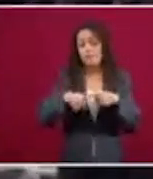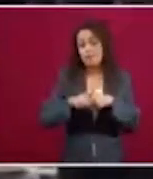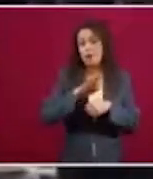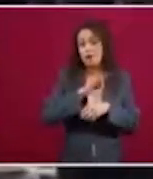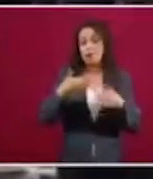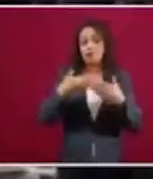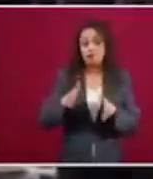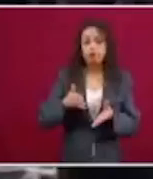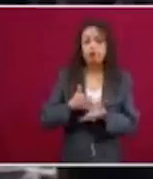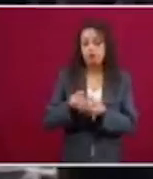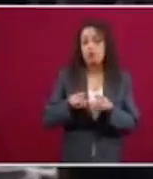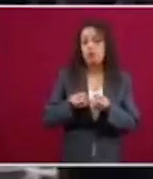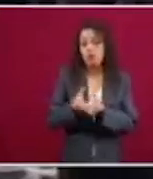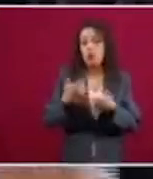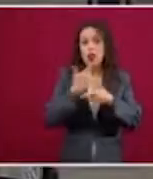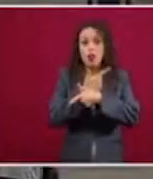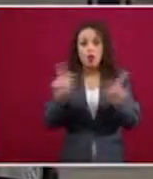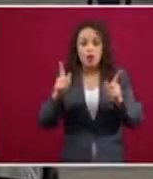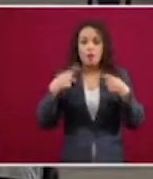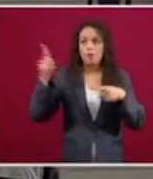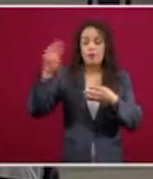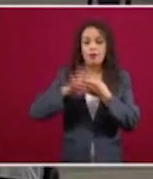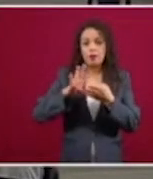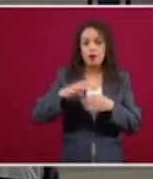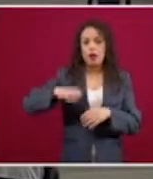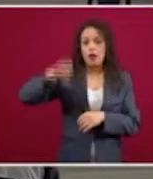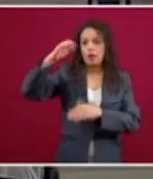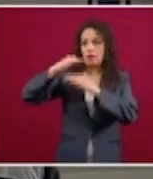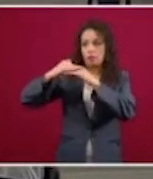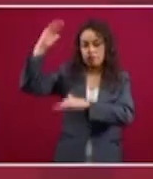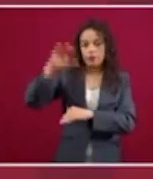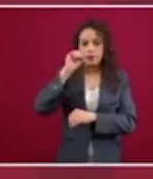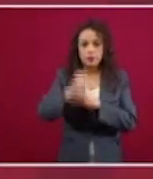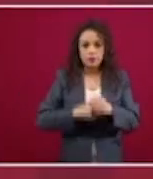mujeres embarazadas. ¿Qué pasa a nivel federal, presidente? Estamos,